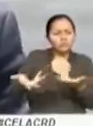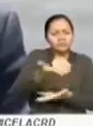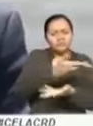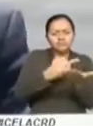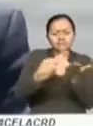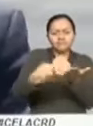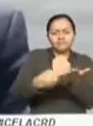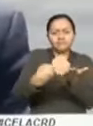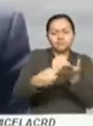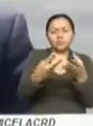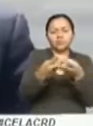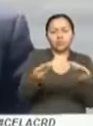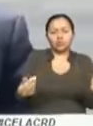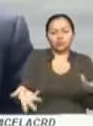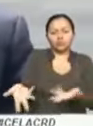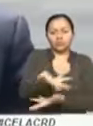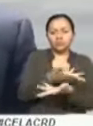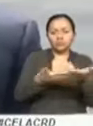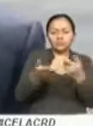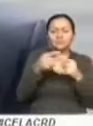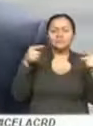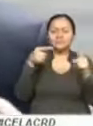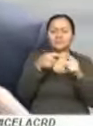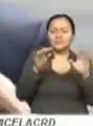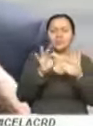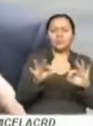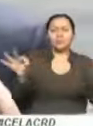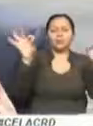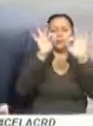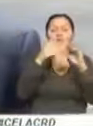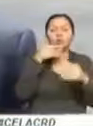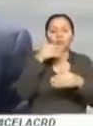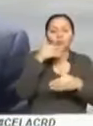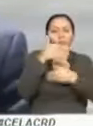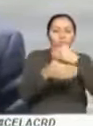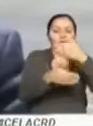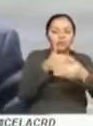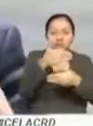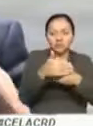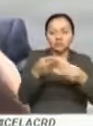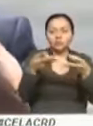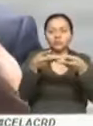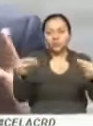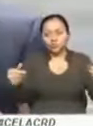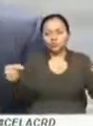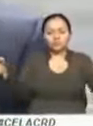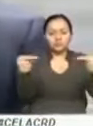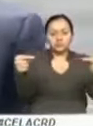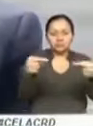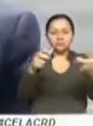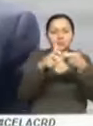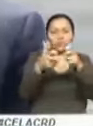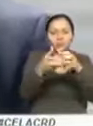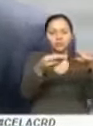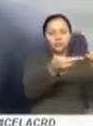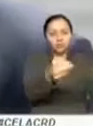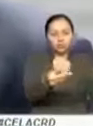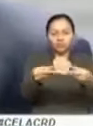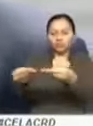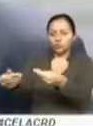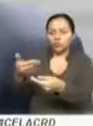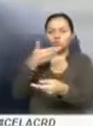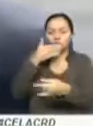propio, básicamente para esto, ¿no? Para procesar conflictos, para tener posturas comunes a